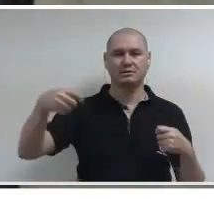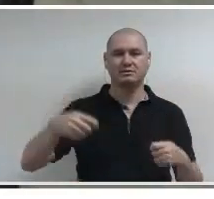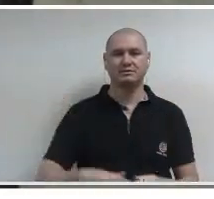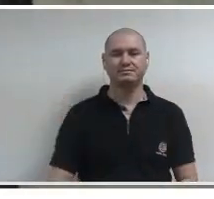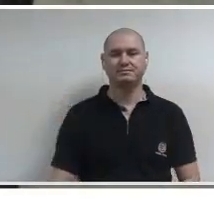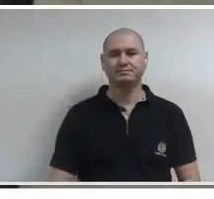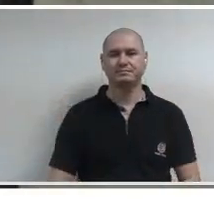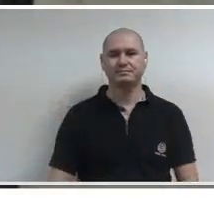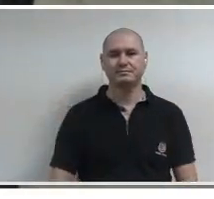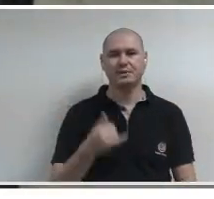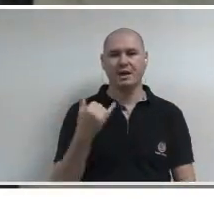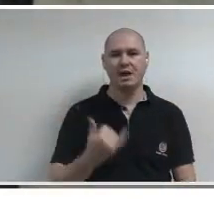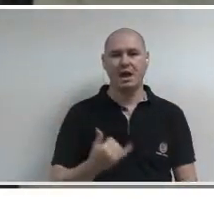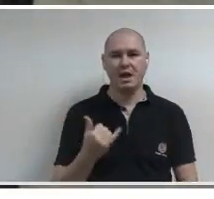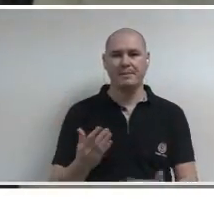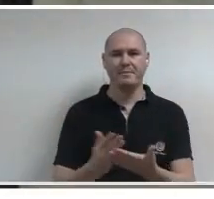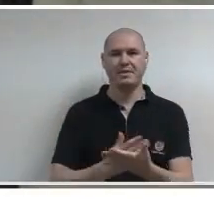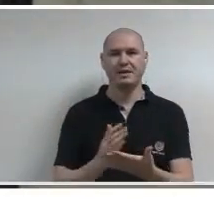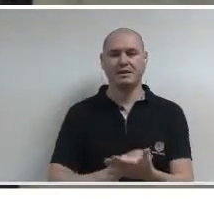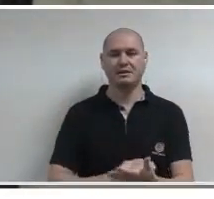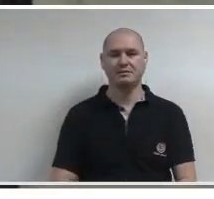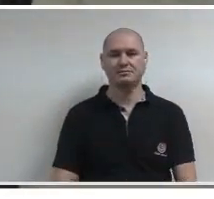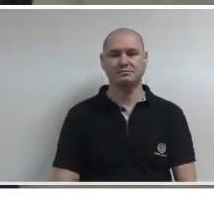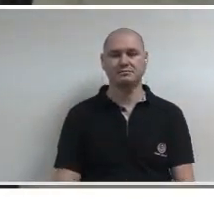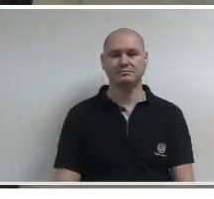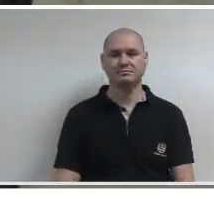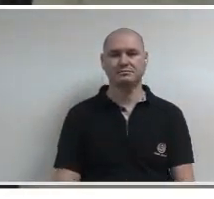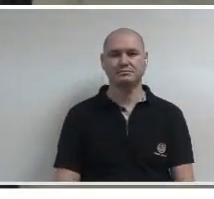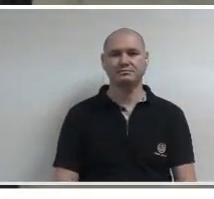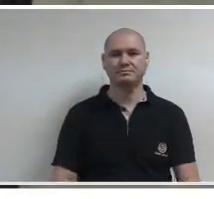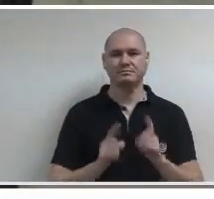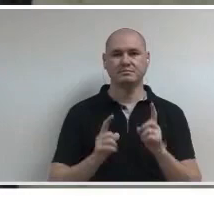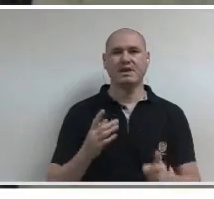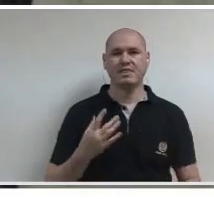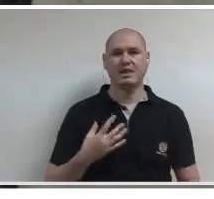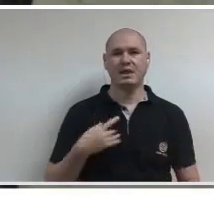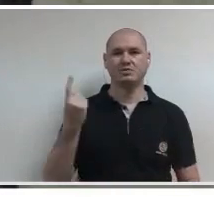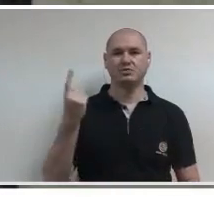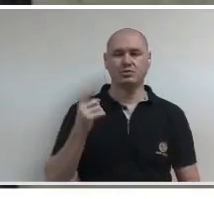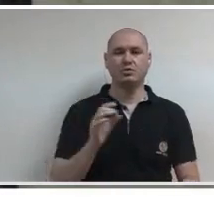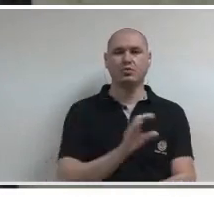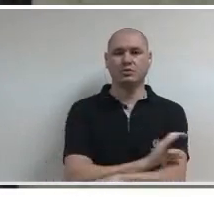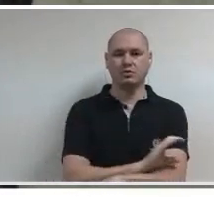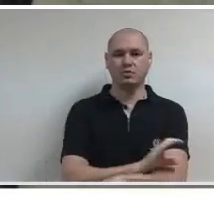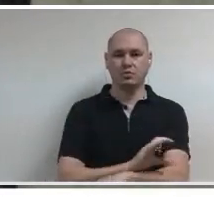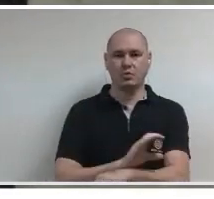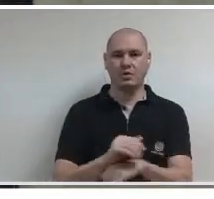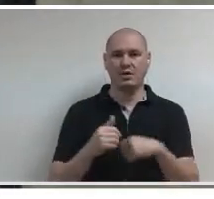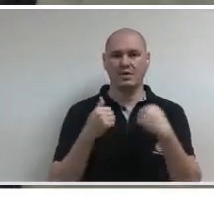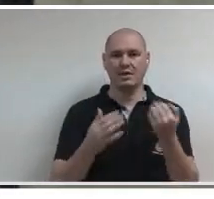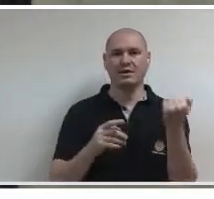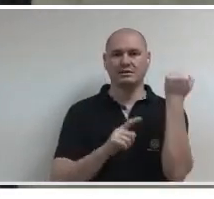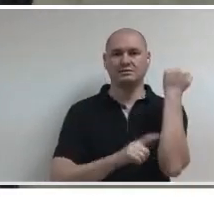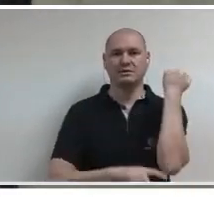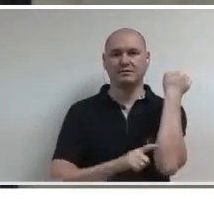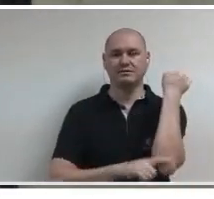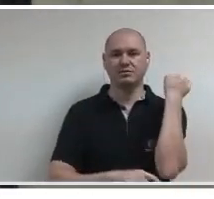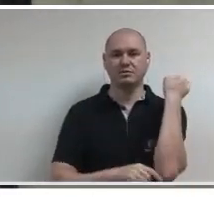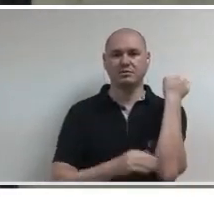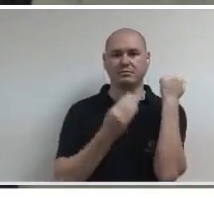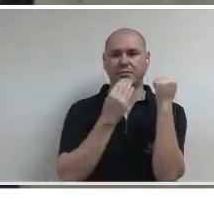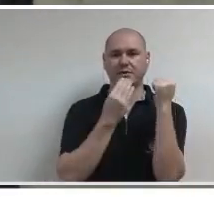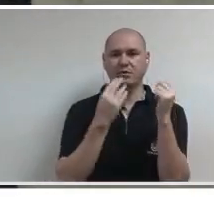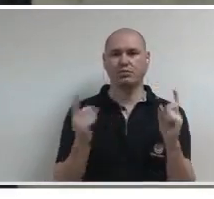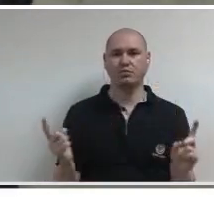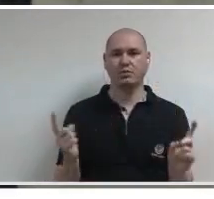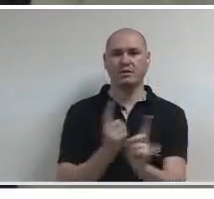Público y funcionario, Policía. trabajo a distancia, juzgado, tribunal, unidad, Algunas urbín, direcciones judiciales seguirán también prestando servicio, Javi, pero en dirección registral, cuadrillas